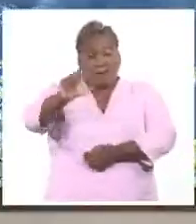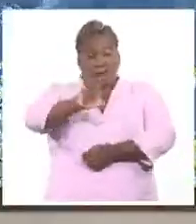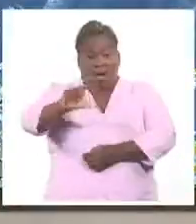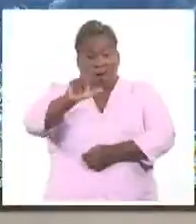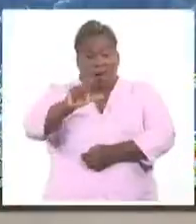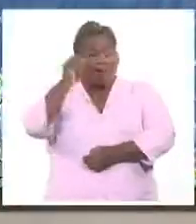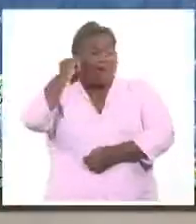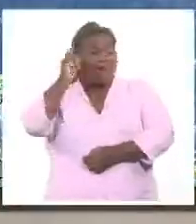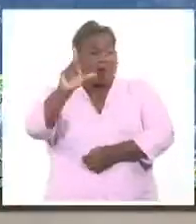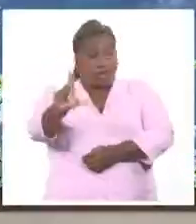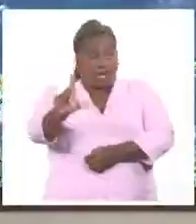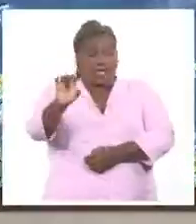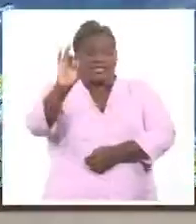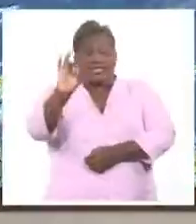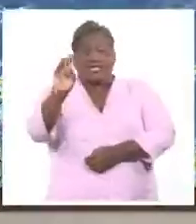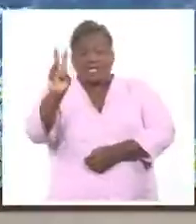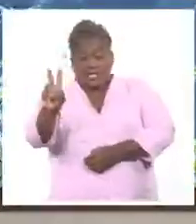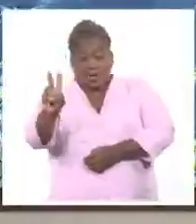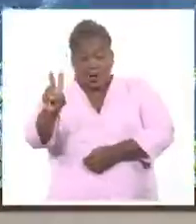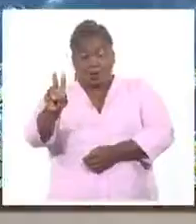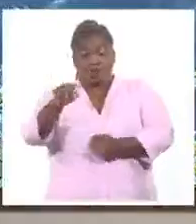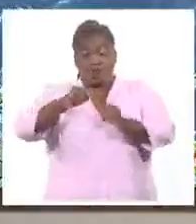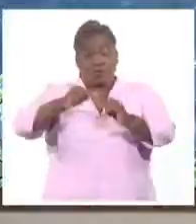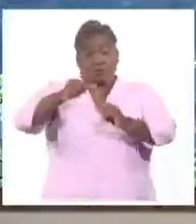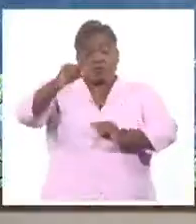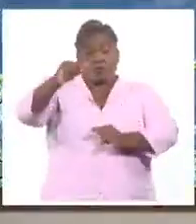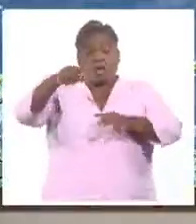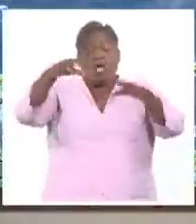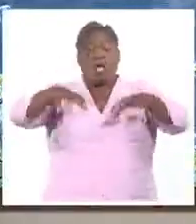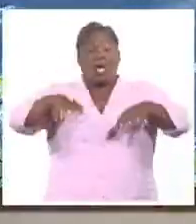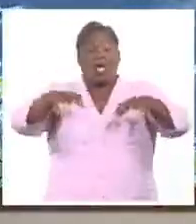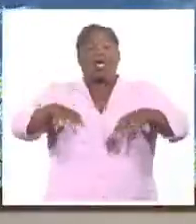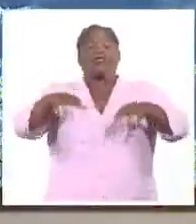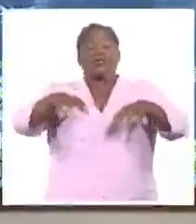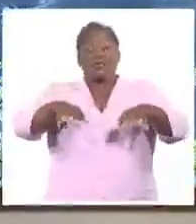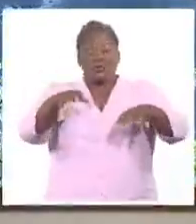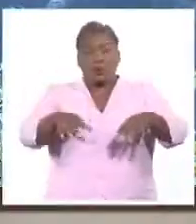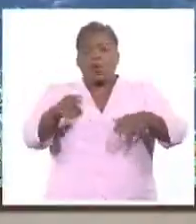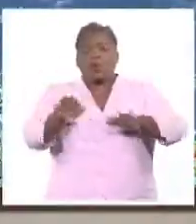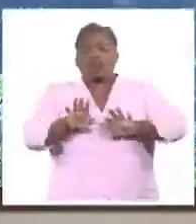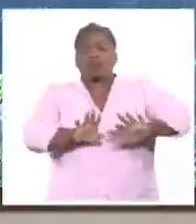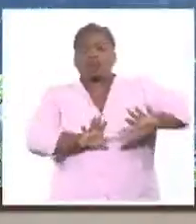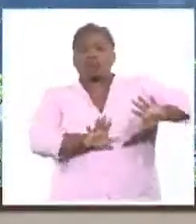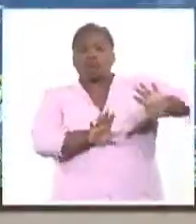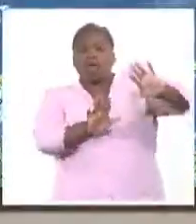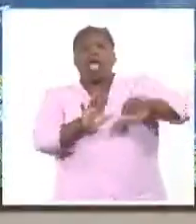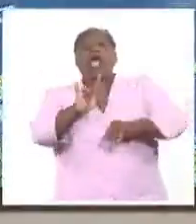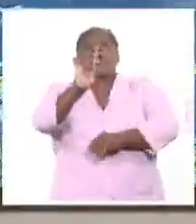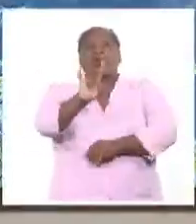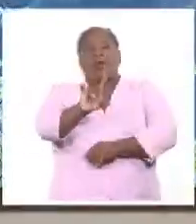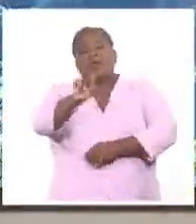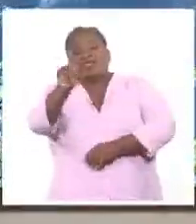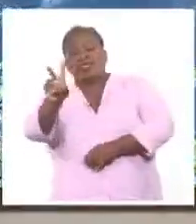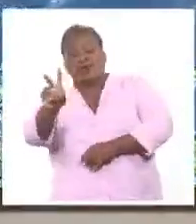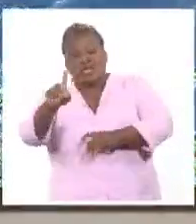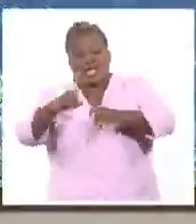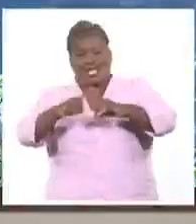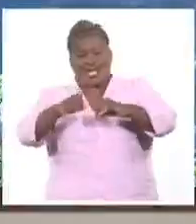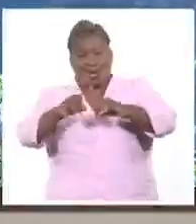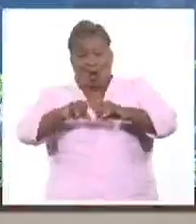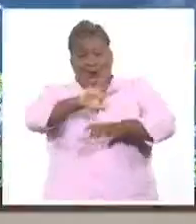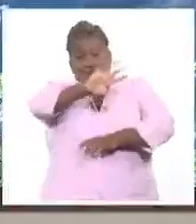72 milímetros de precipitaciones. Las lluvias han estado relacionadas con la presencia de una baja superior a unos 9 o 12 kilómetros de altura que ahora se